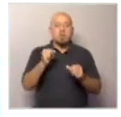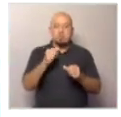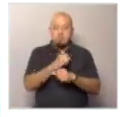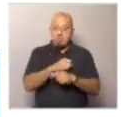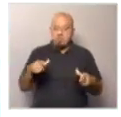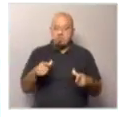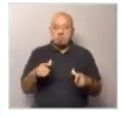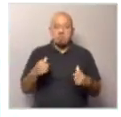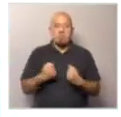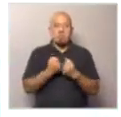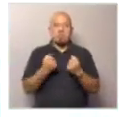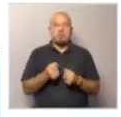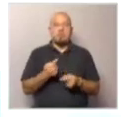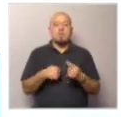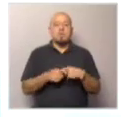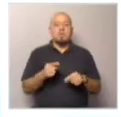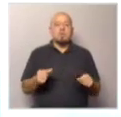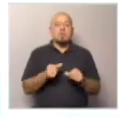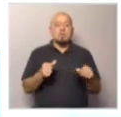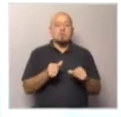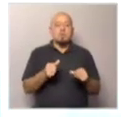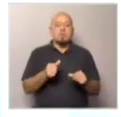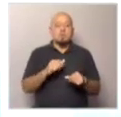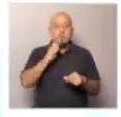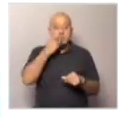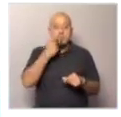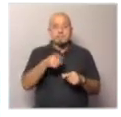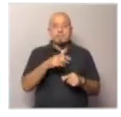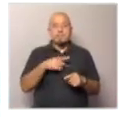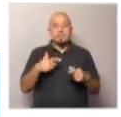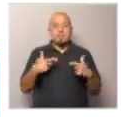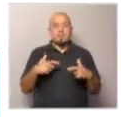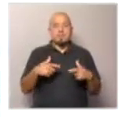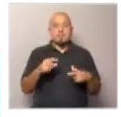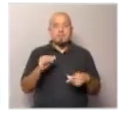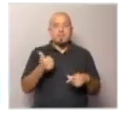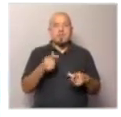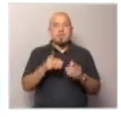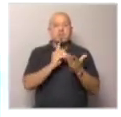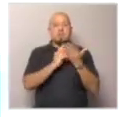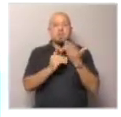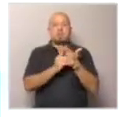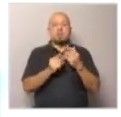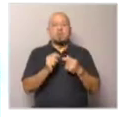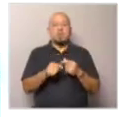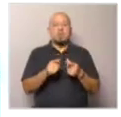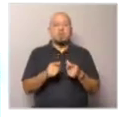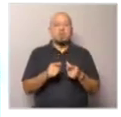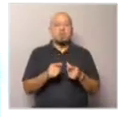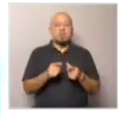era como una cosa increíble. Y se hizo esa intervención que fue muy linda y bueno, tuvimos la suerte de ganar este proyecto que contaba recién la